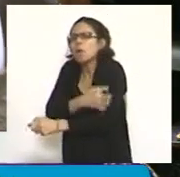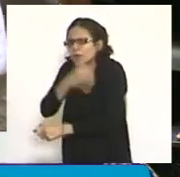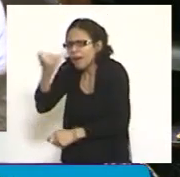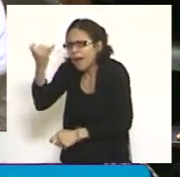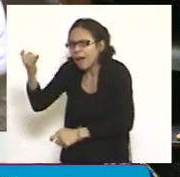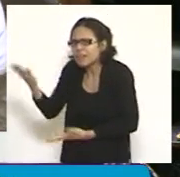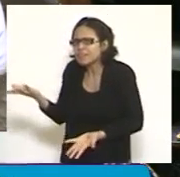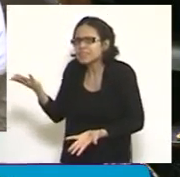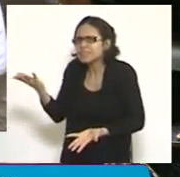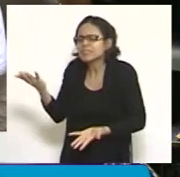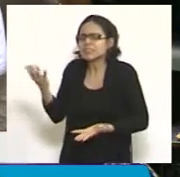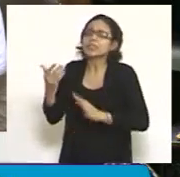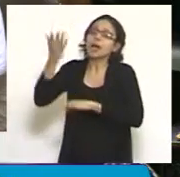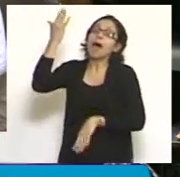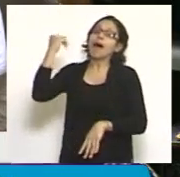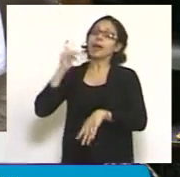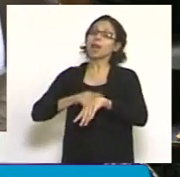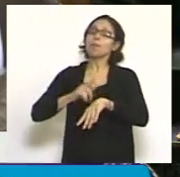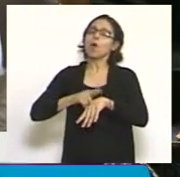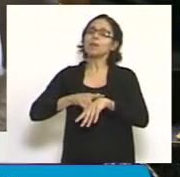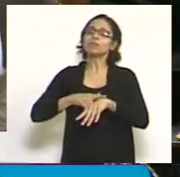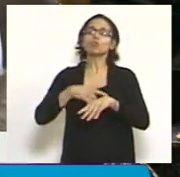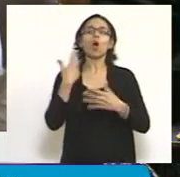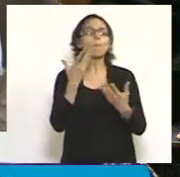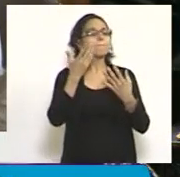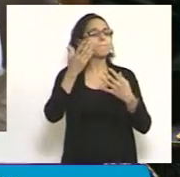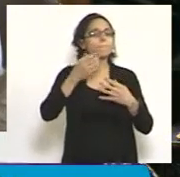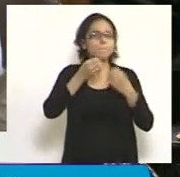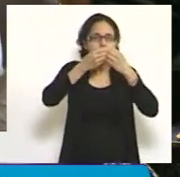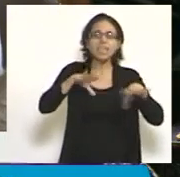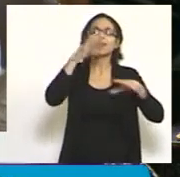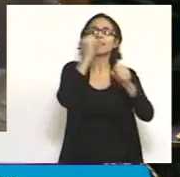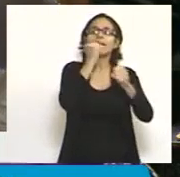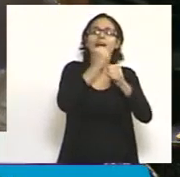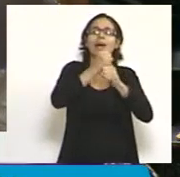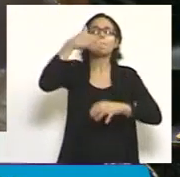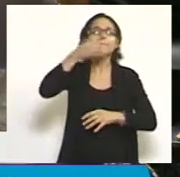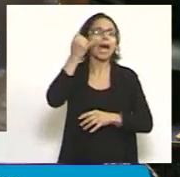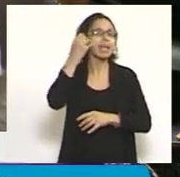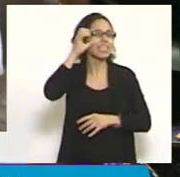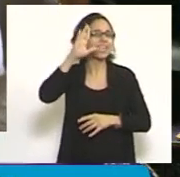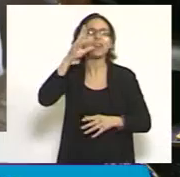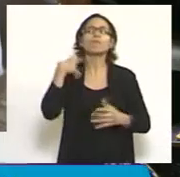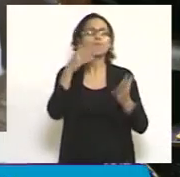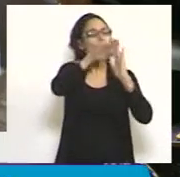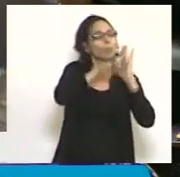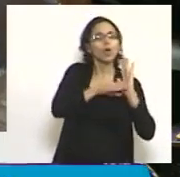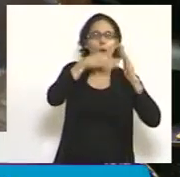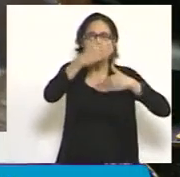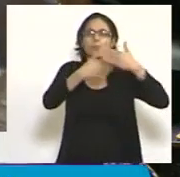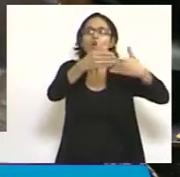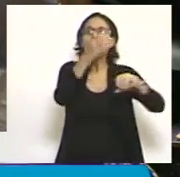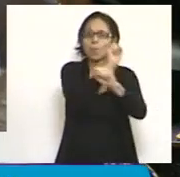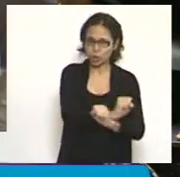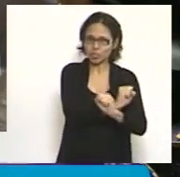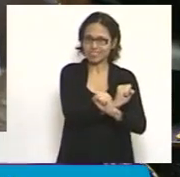En aquel momento se comenzó a trabajar a través de un código procesal, el de Julio Mayer. No pudo concretarse sino